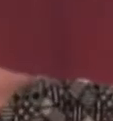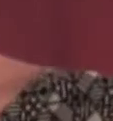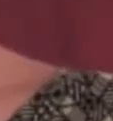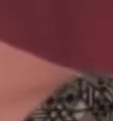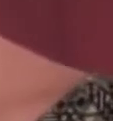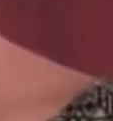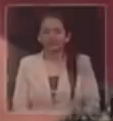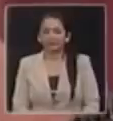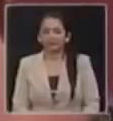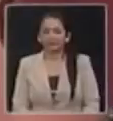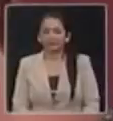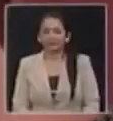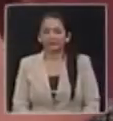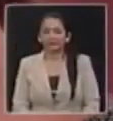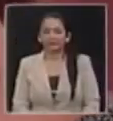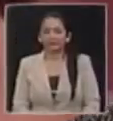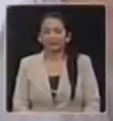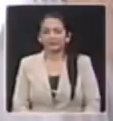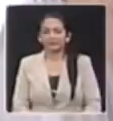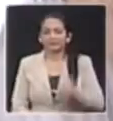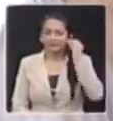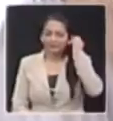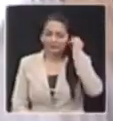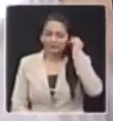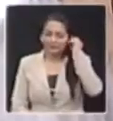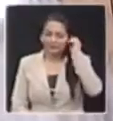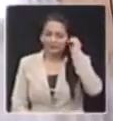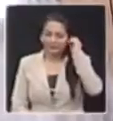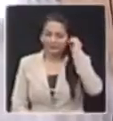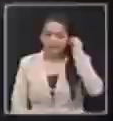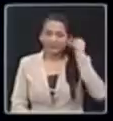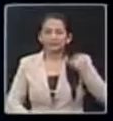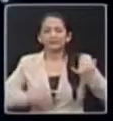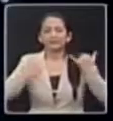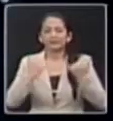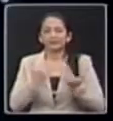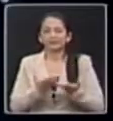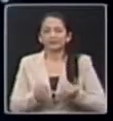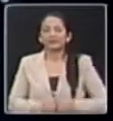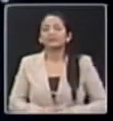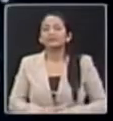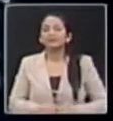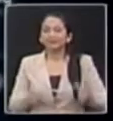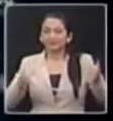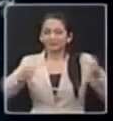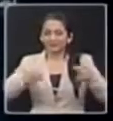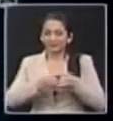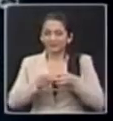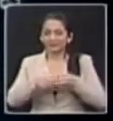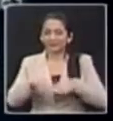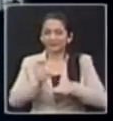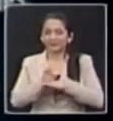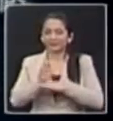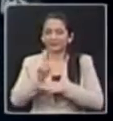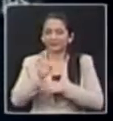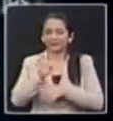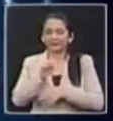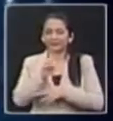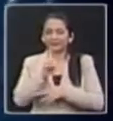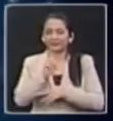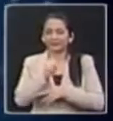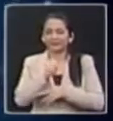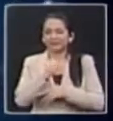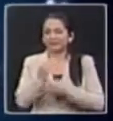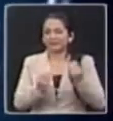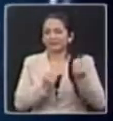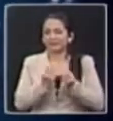La empresa Show Trends Producciones realizó la presentación oficial del evento Ecuador Trends 2017, Glamour Fest, una gran